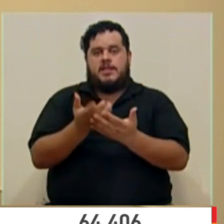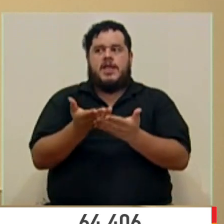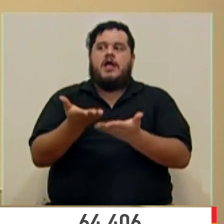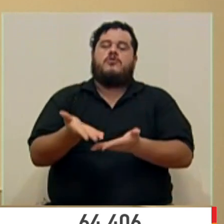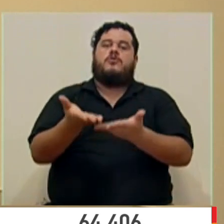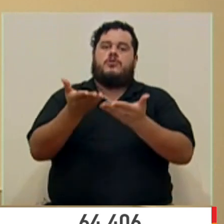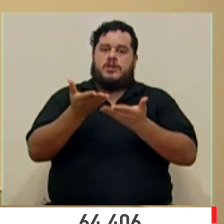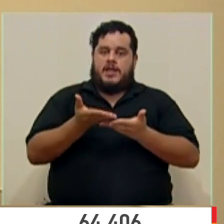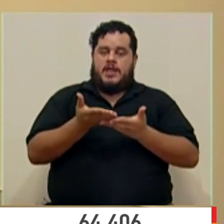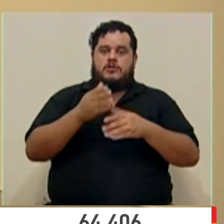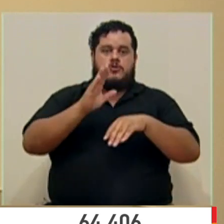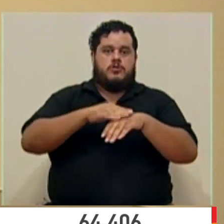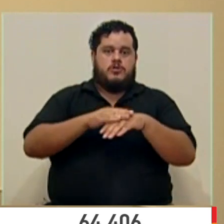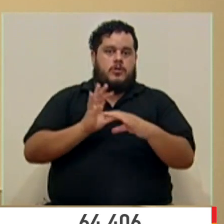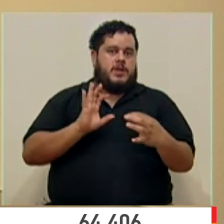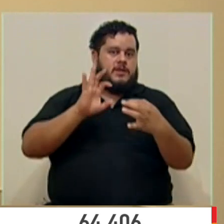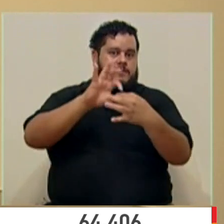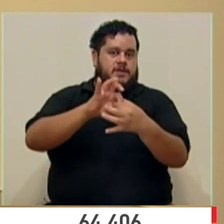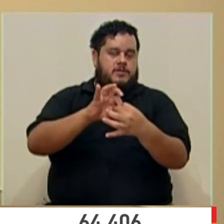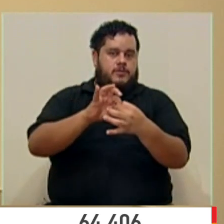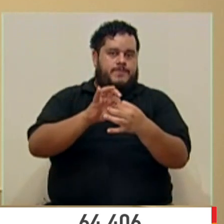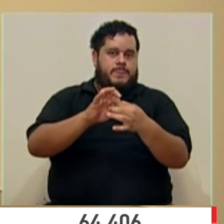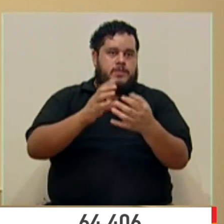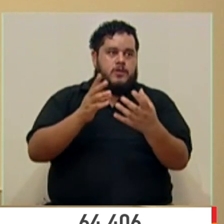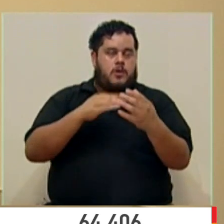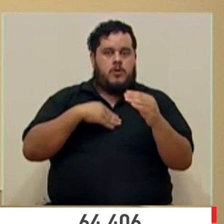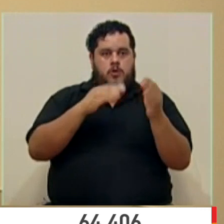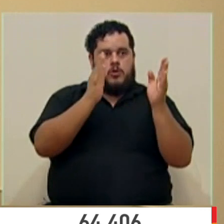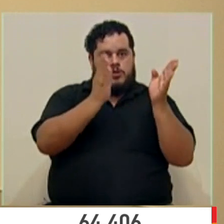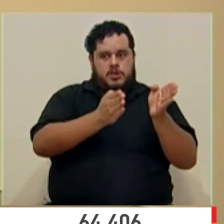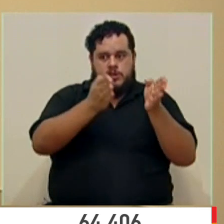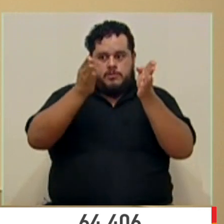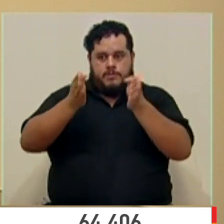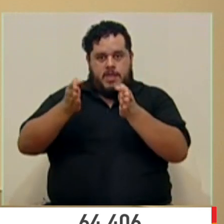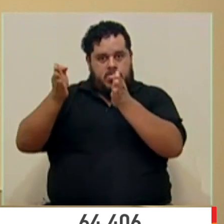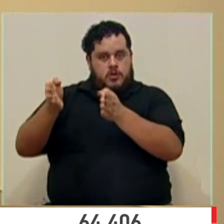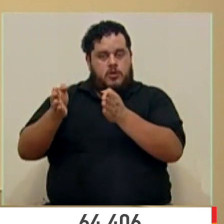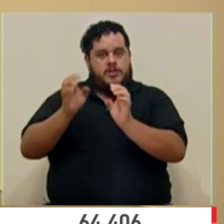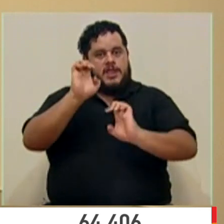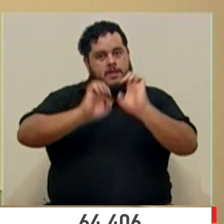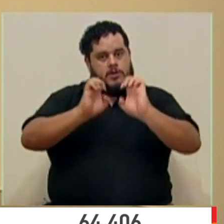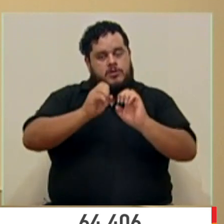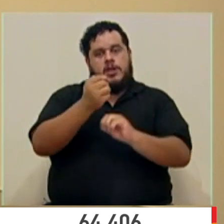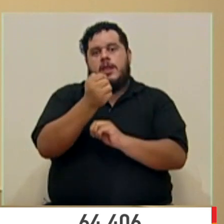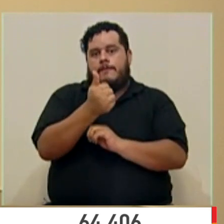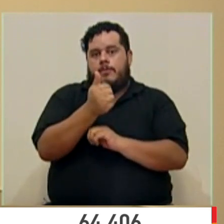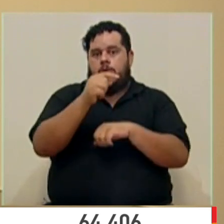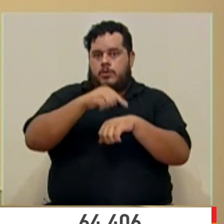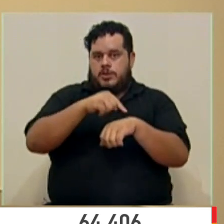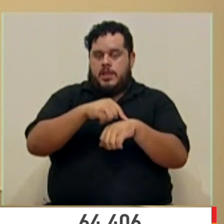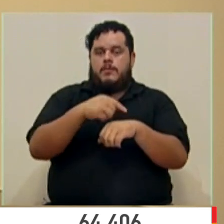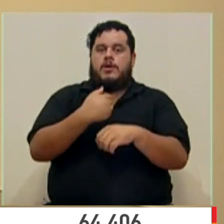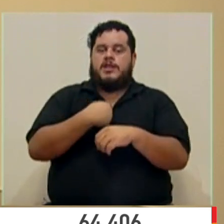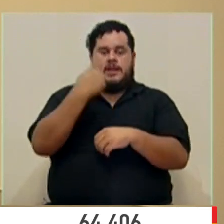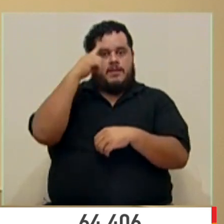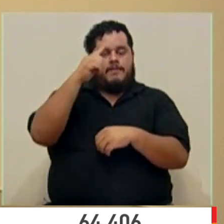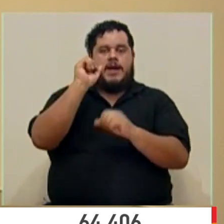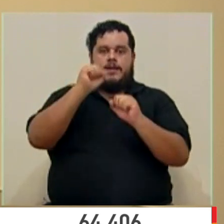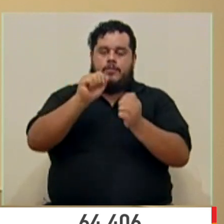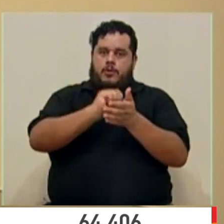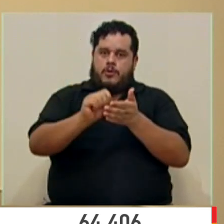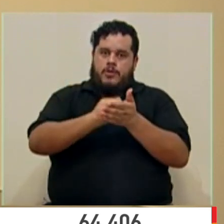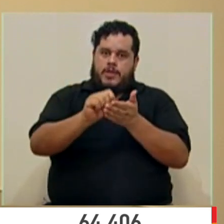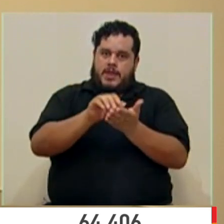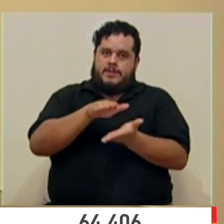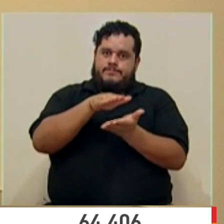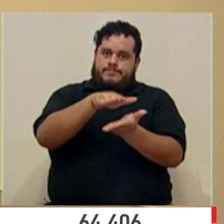han hecho en relación con los periodos de evaluación y la poca disponibilidad de tiempo que tienen para poder reportar